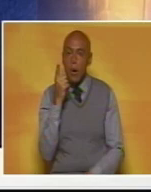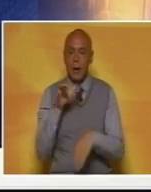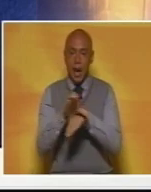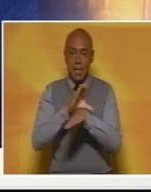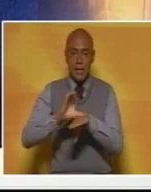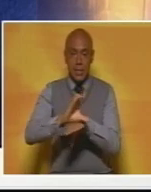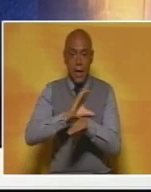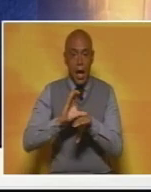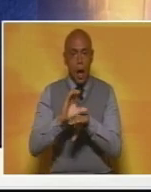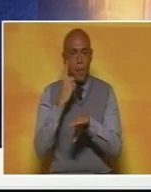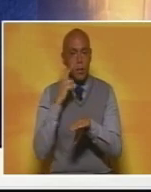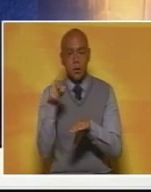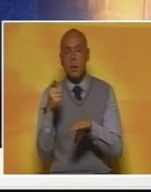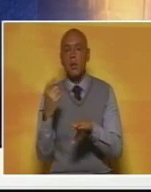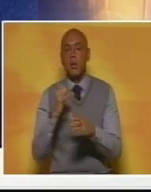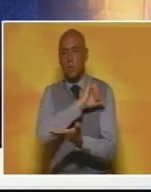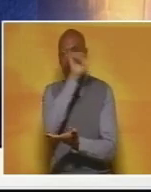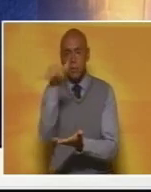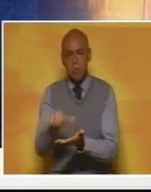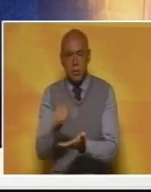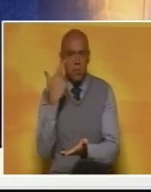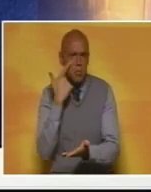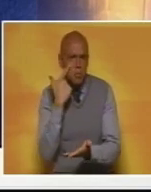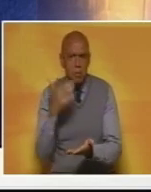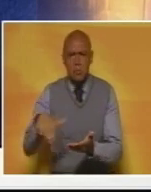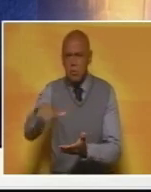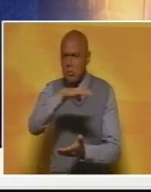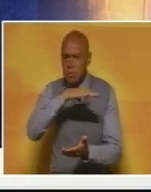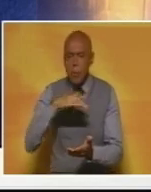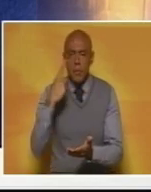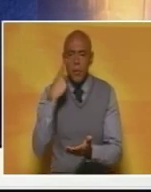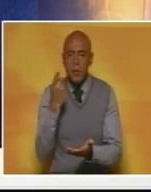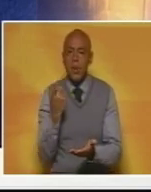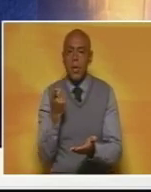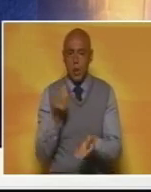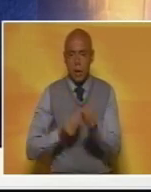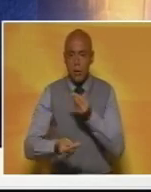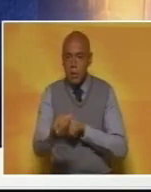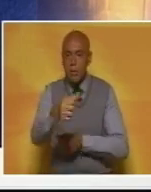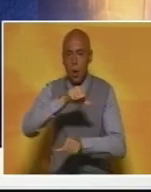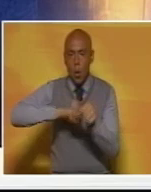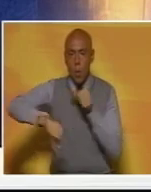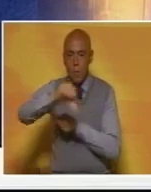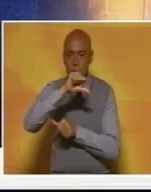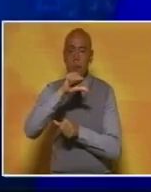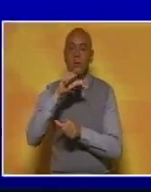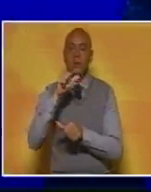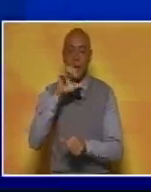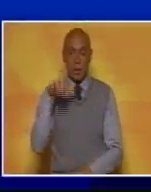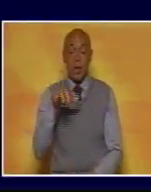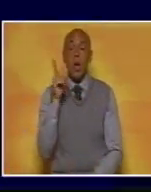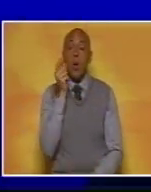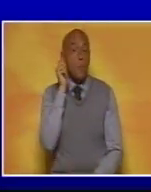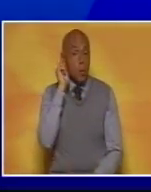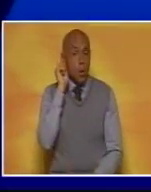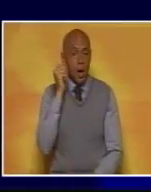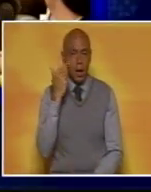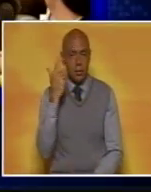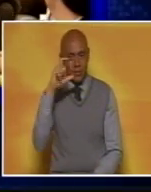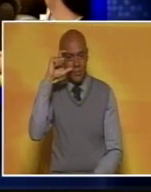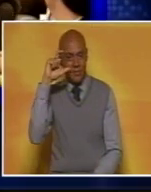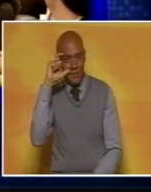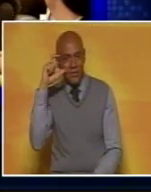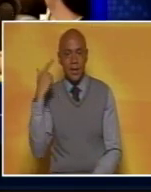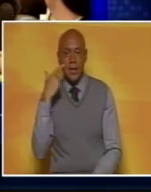visita oficial que realiza al país asiático para fortalecer la cooperación bilateral entre ambas naciones. A través de su cuenta en Twitter,